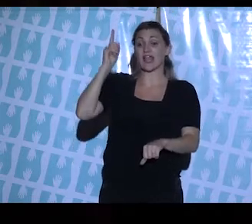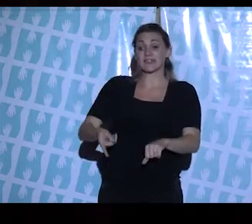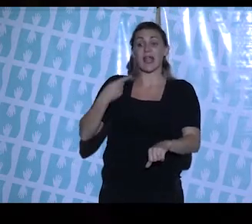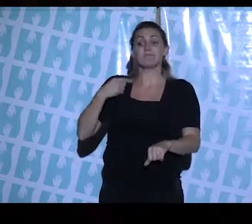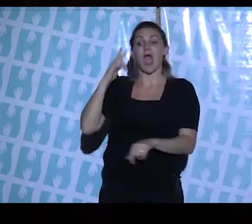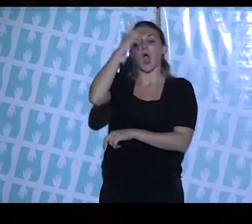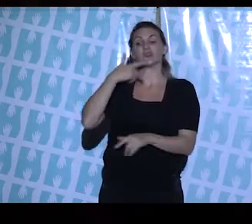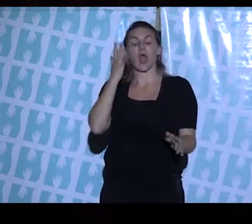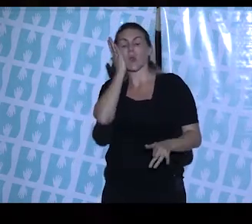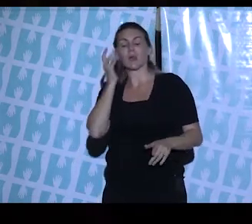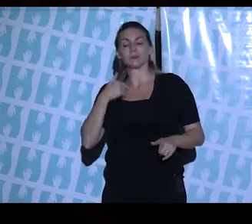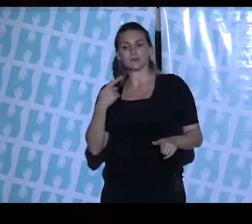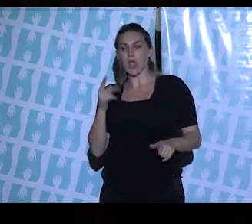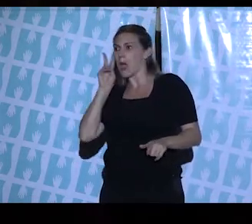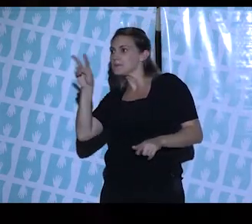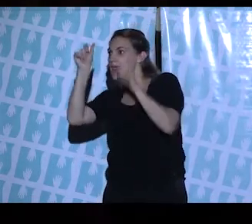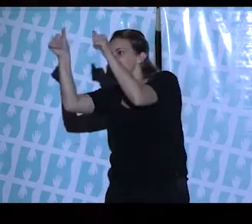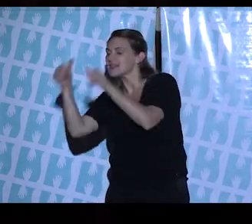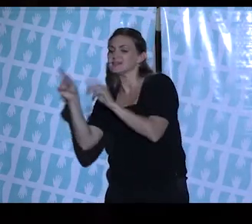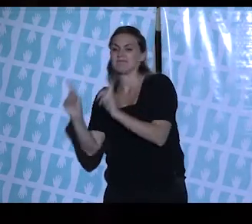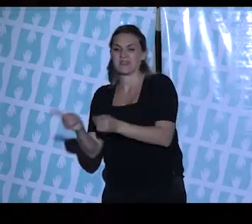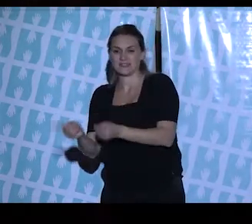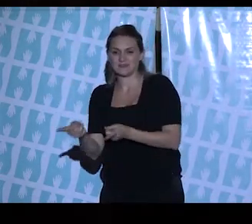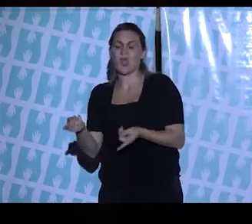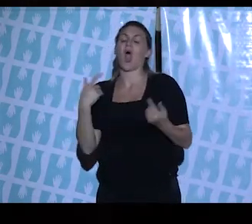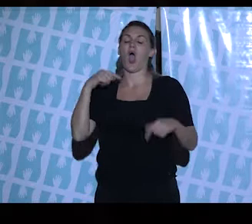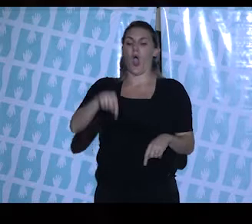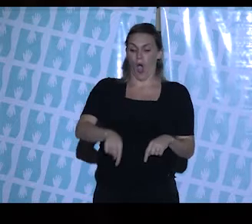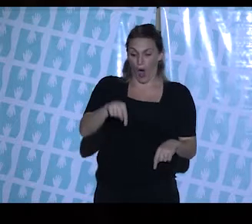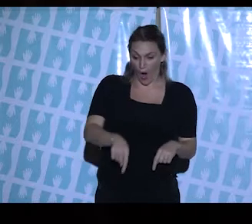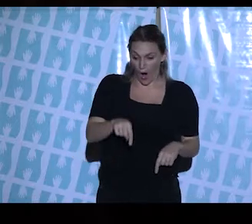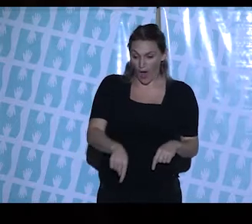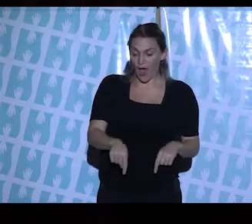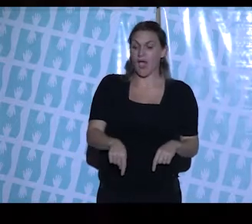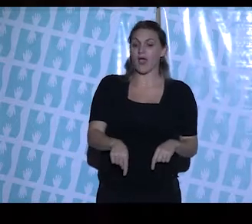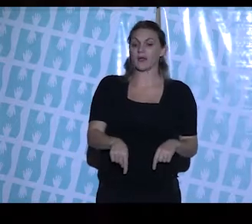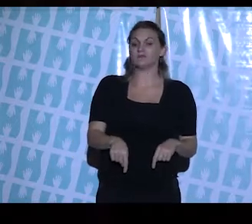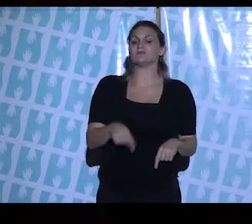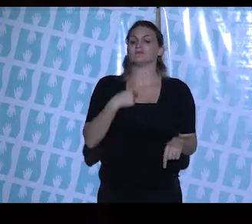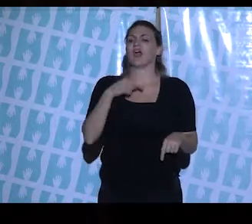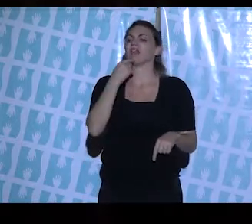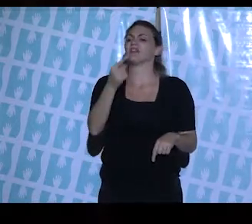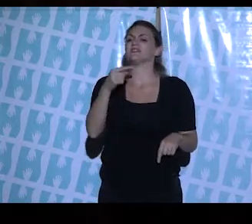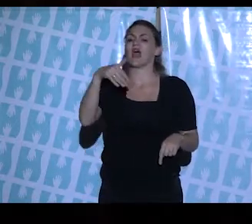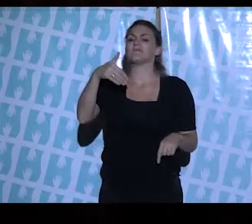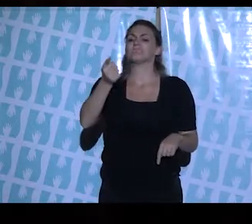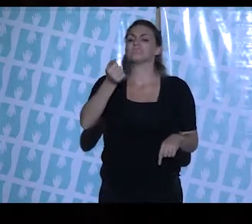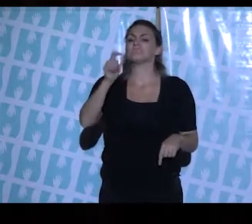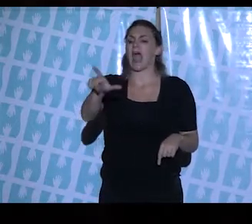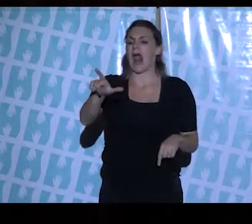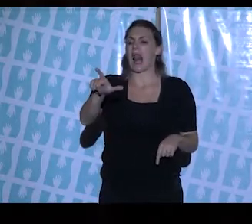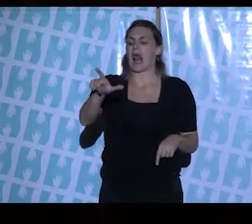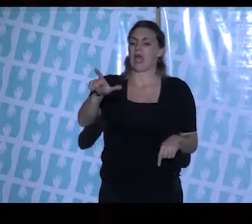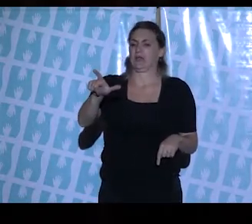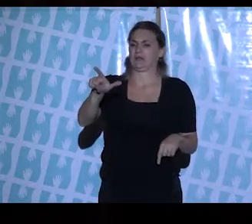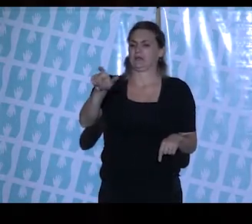alojo. En ese cartel figura, charla de hoy, mal de Parkinson. Por